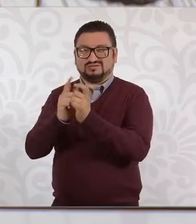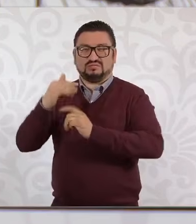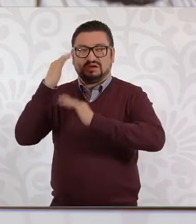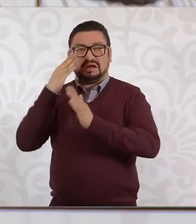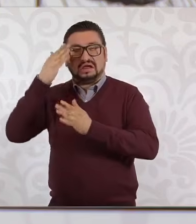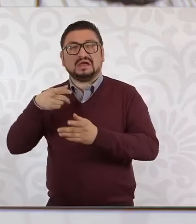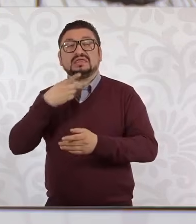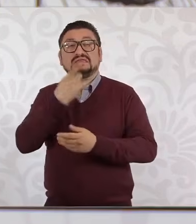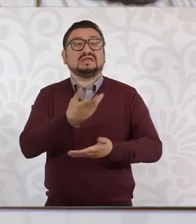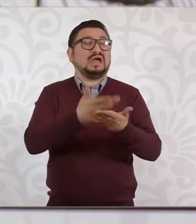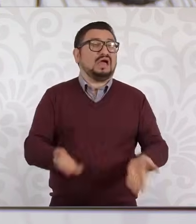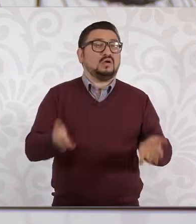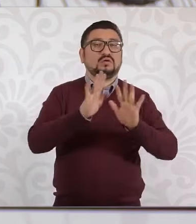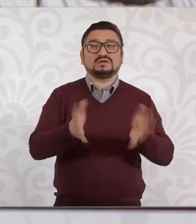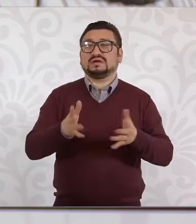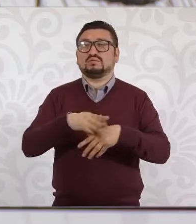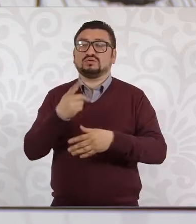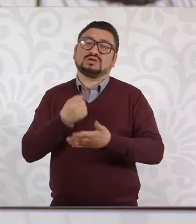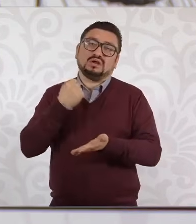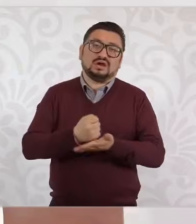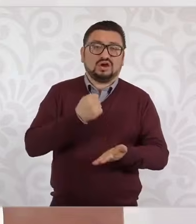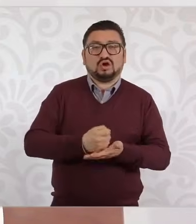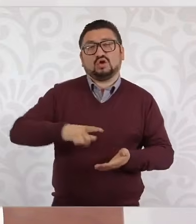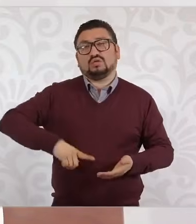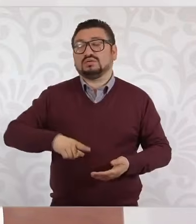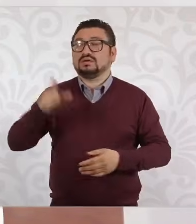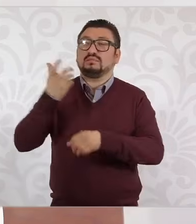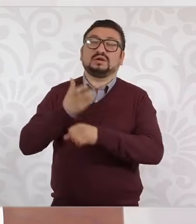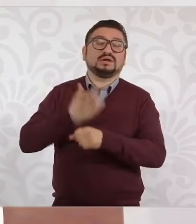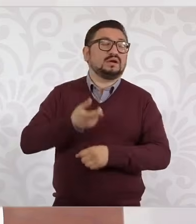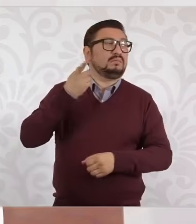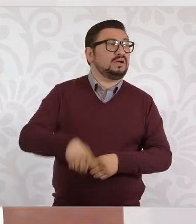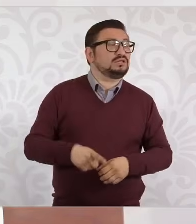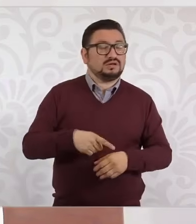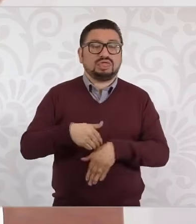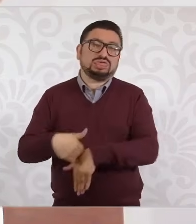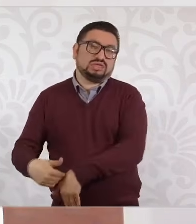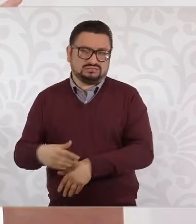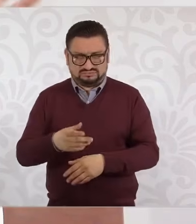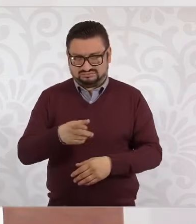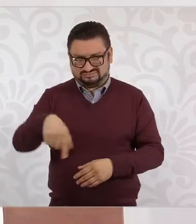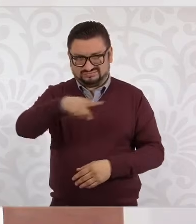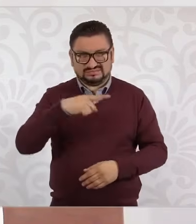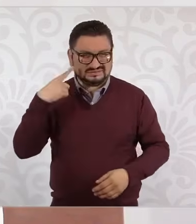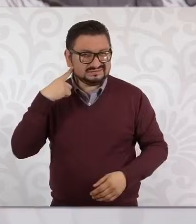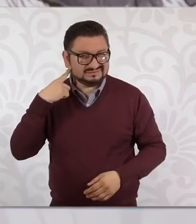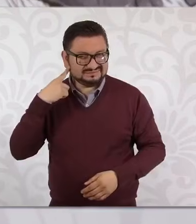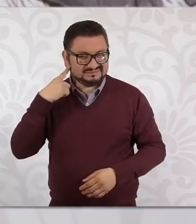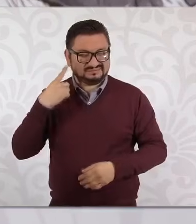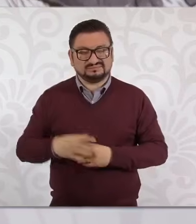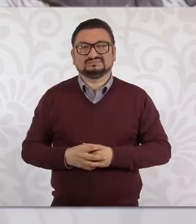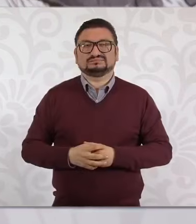presidenta ahora tiene resultados porque es obligada por el gobierno de los Estados Unidos. No sé si lo han oído,